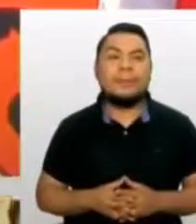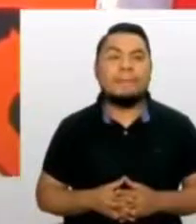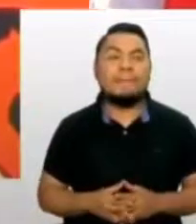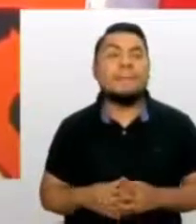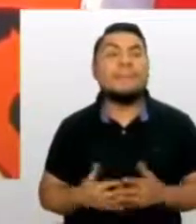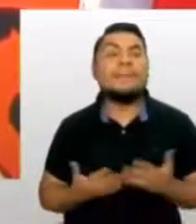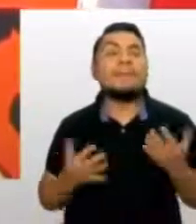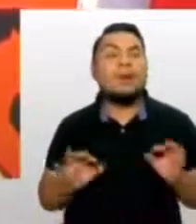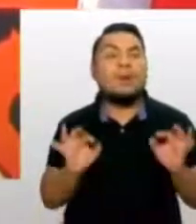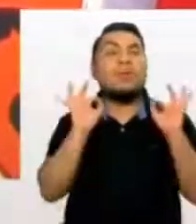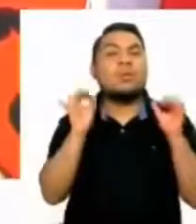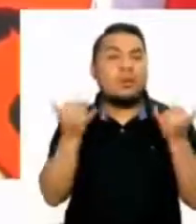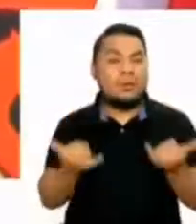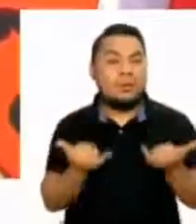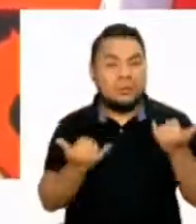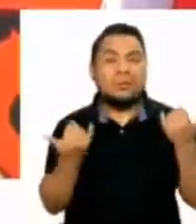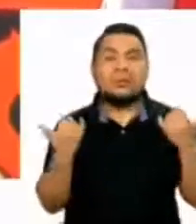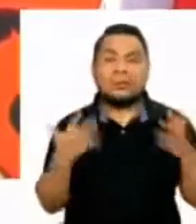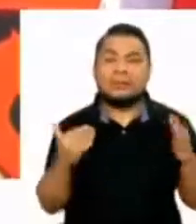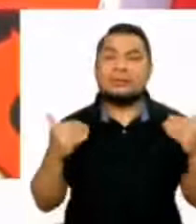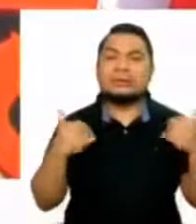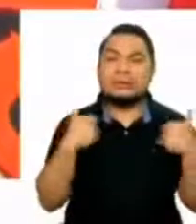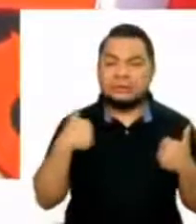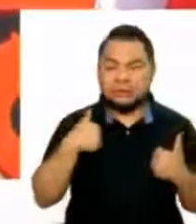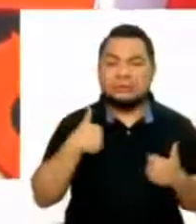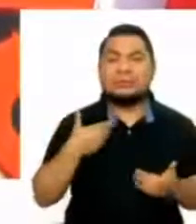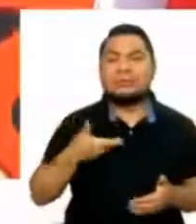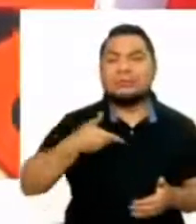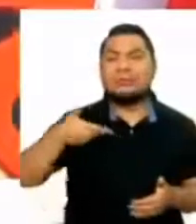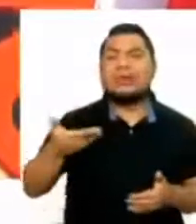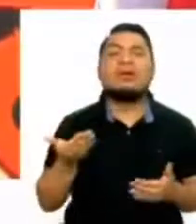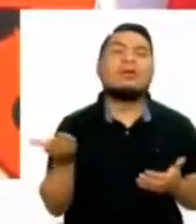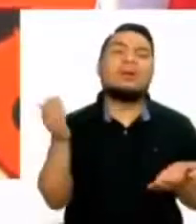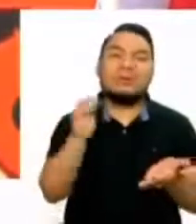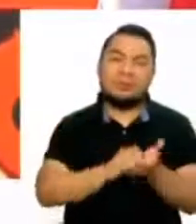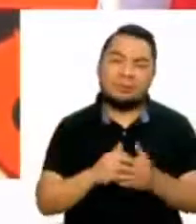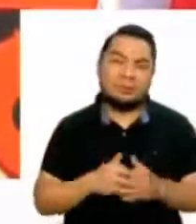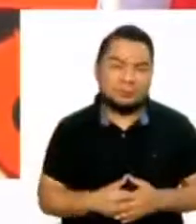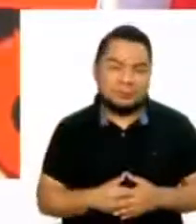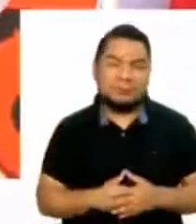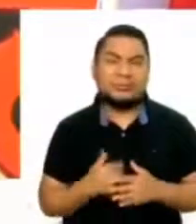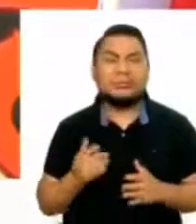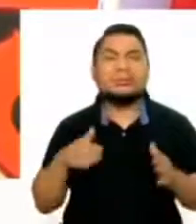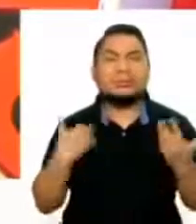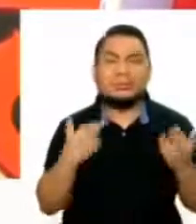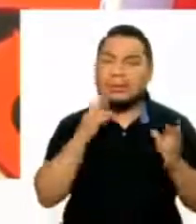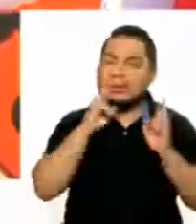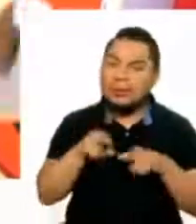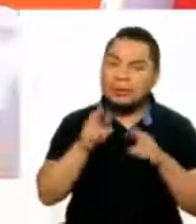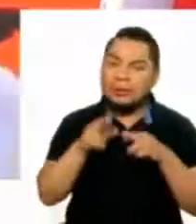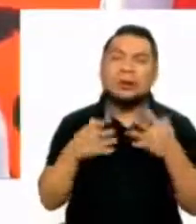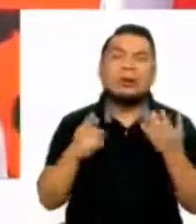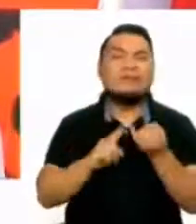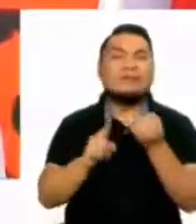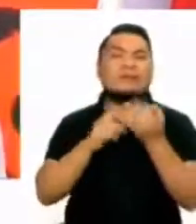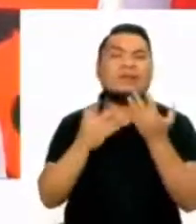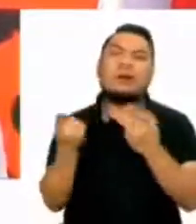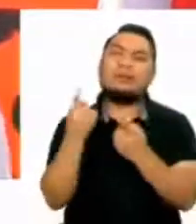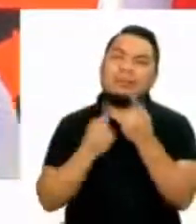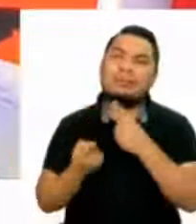Justamente el día de hoy tenemos que estar siendo citados otra vez para responder disque ciertas